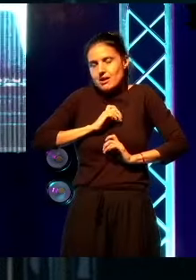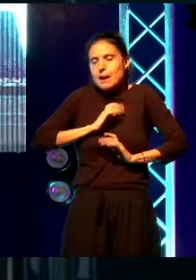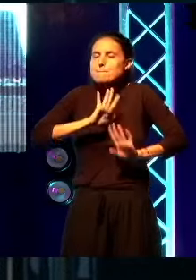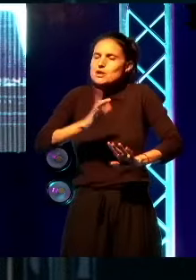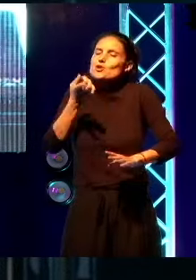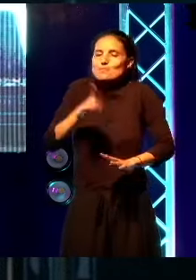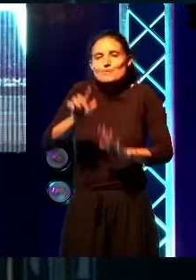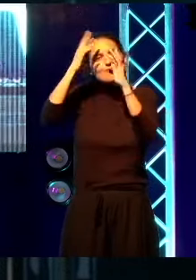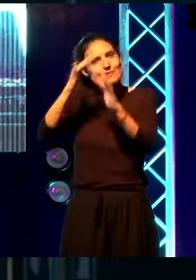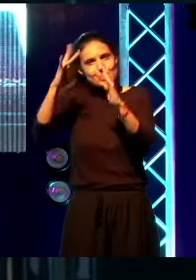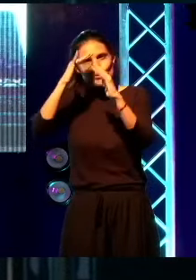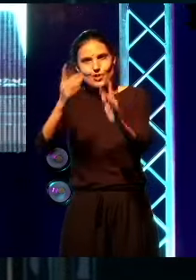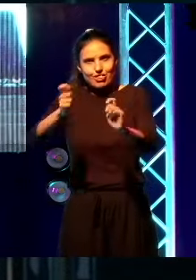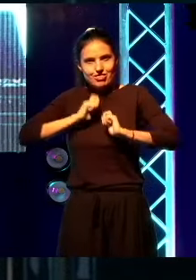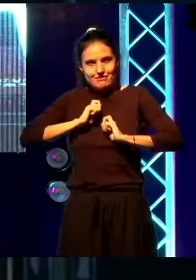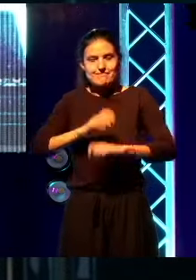ilusión.